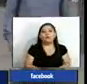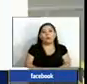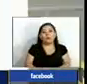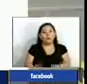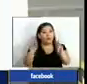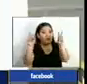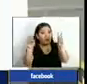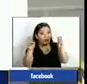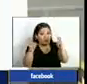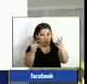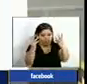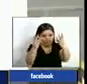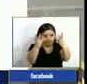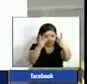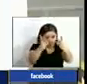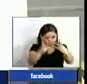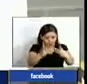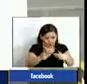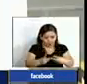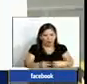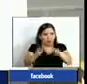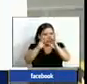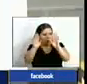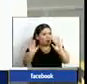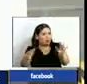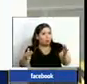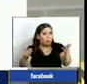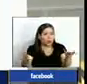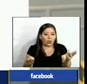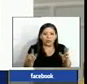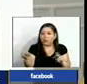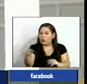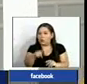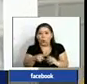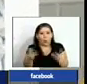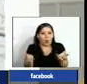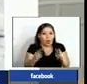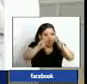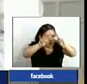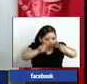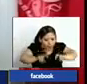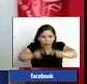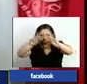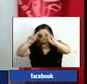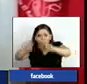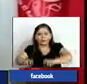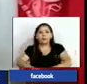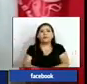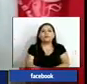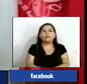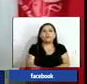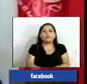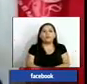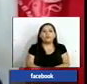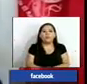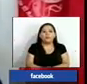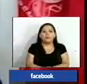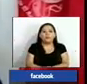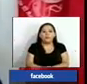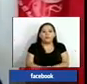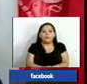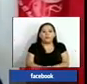casos no contabilizados en general se debe a la debilidad de los sistemas de salud. Esto se debe a raíz de